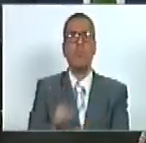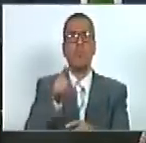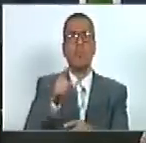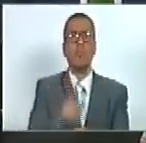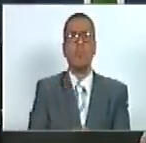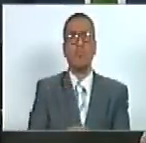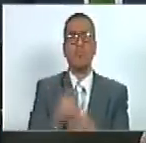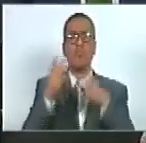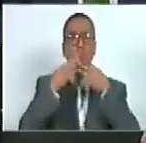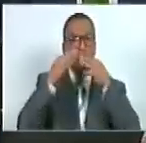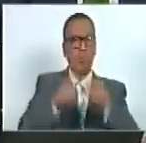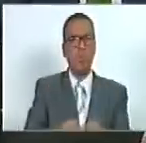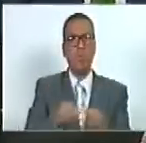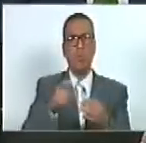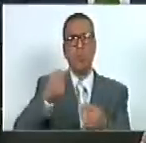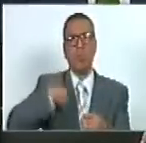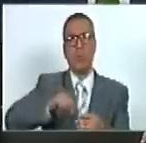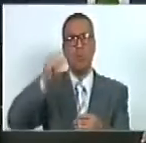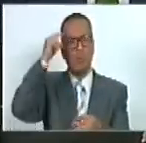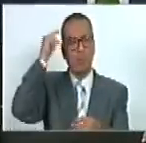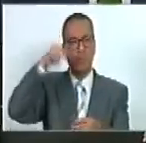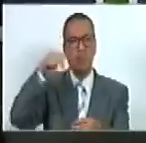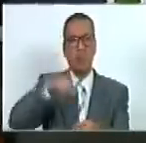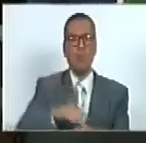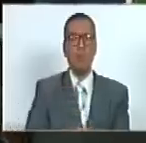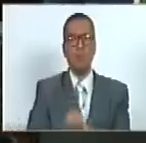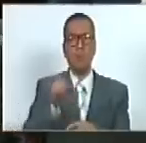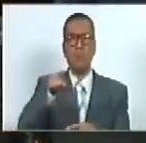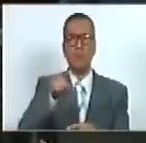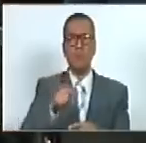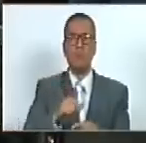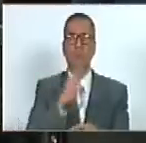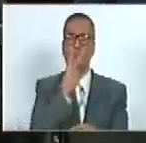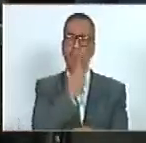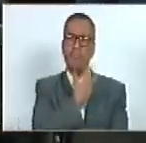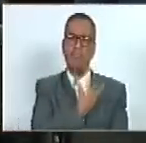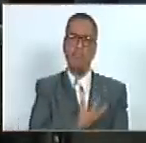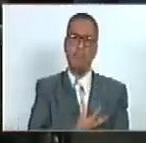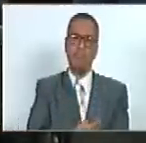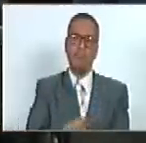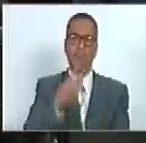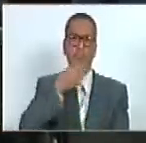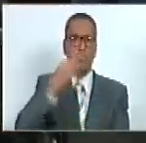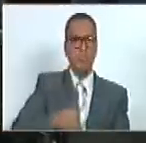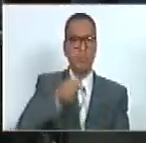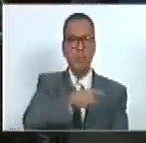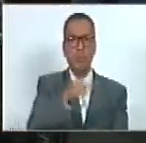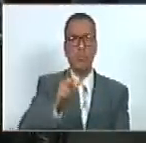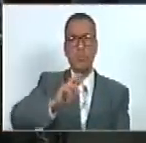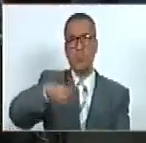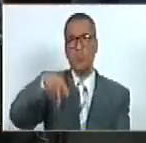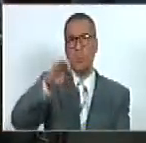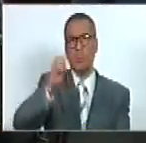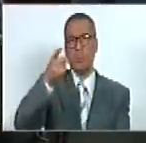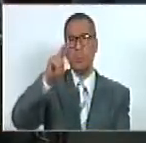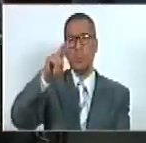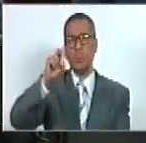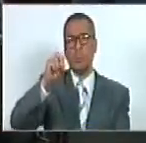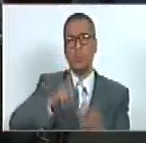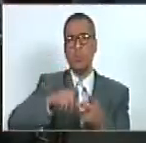Esa es la realidad de lo que tenemos hoy día. Esa es la triste realidad. Mientras Pedro, Juan,